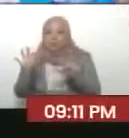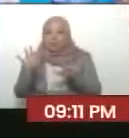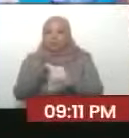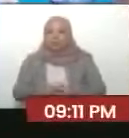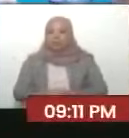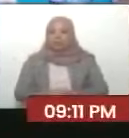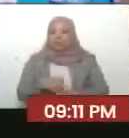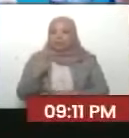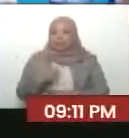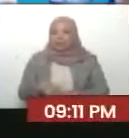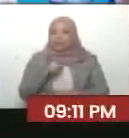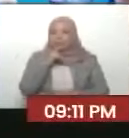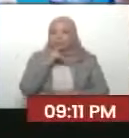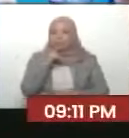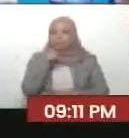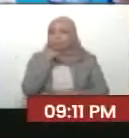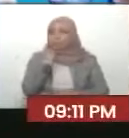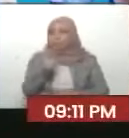33022.499. ¿Viste? Me humilló.